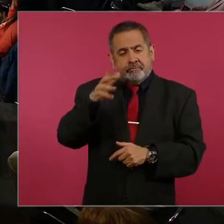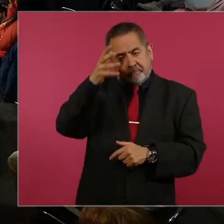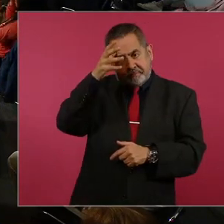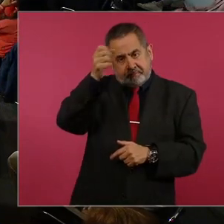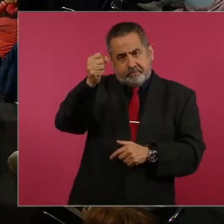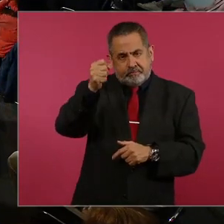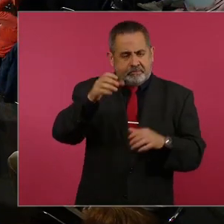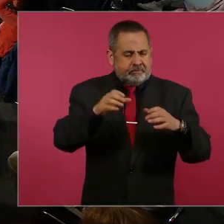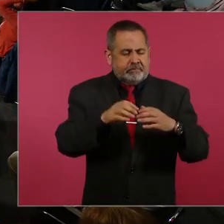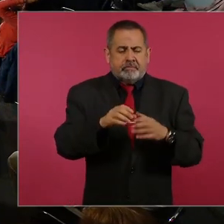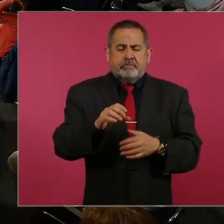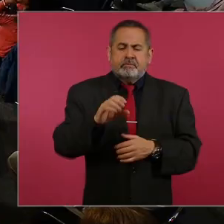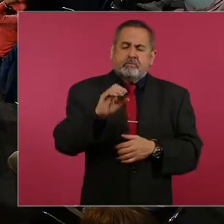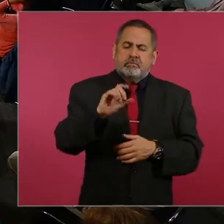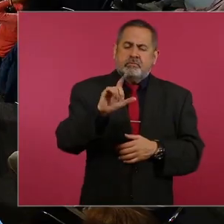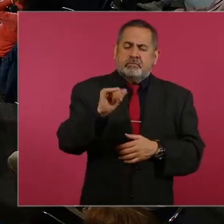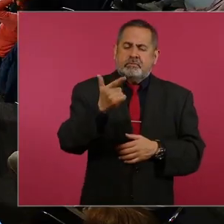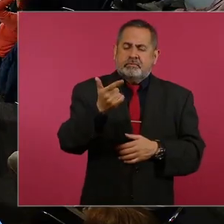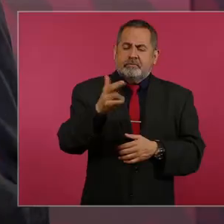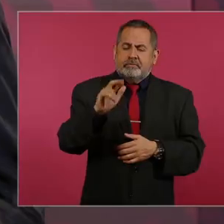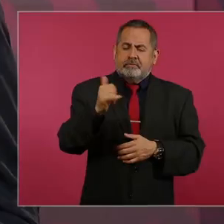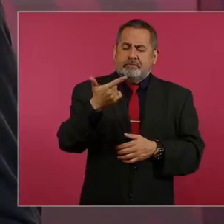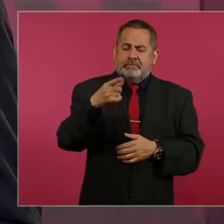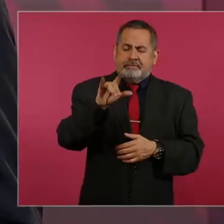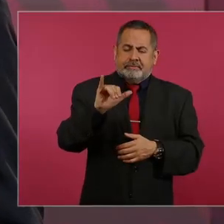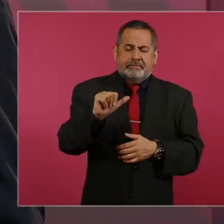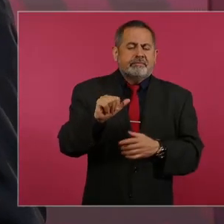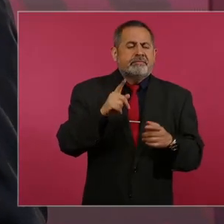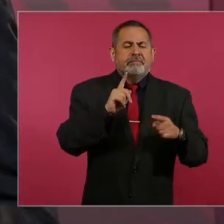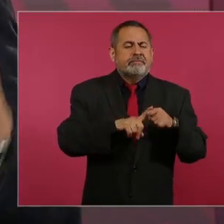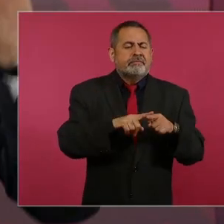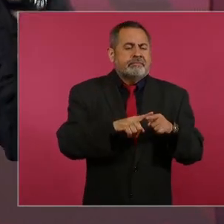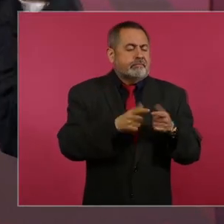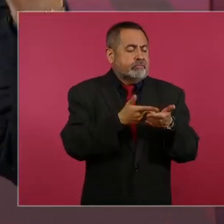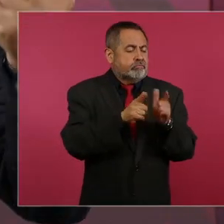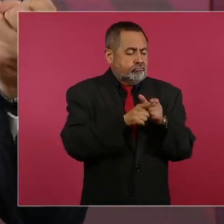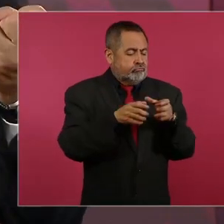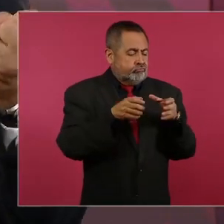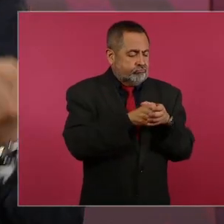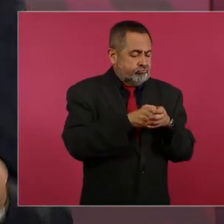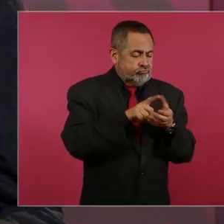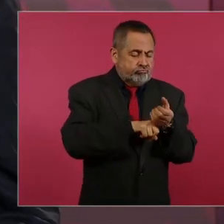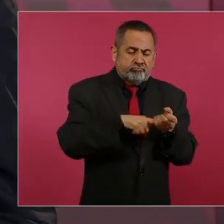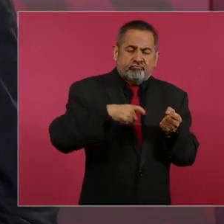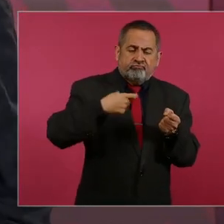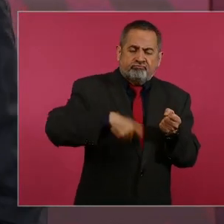gobierno de una minoría, es el gobierno de los ricos,